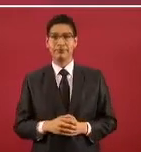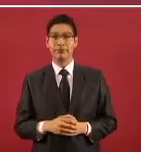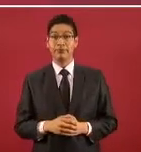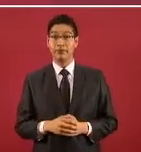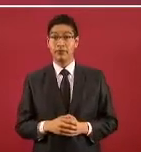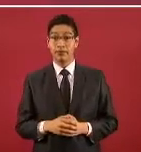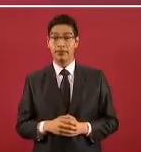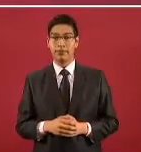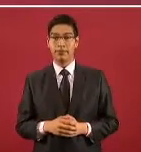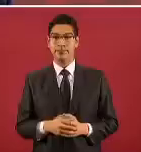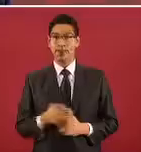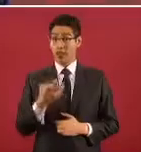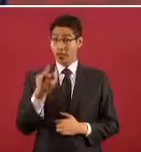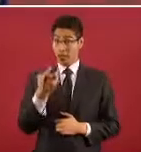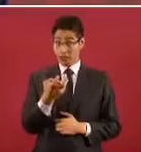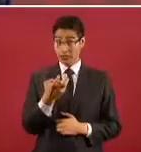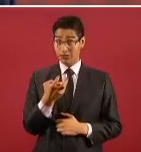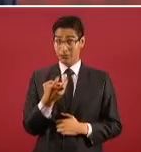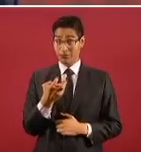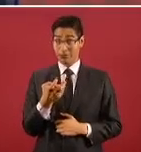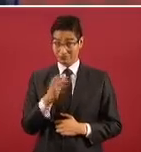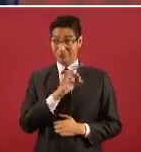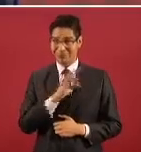Pero eso no lo van a lograr,